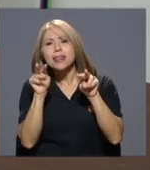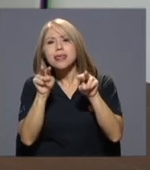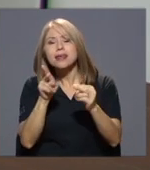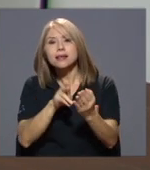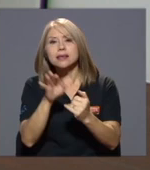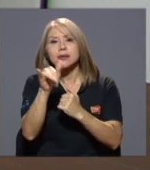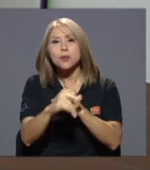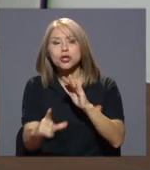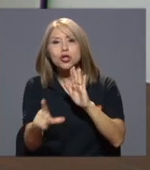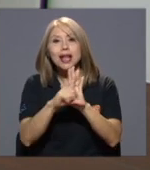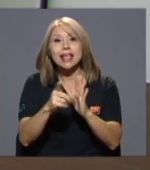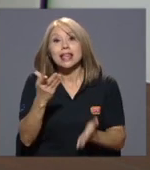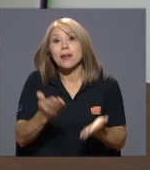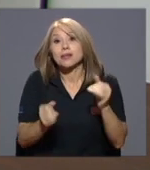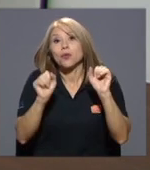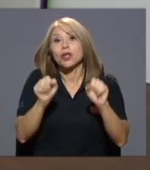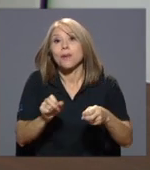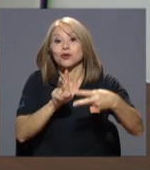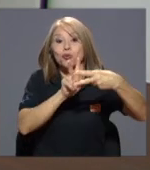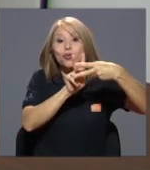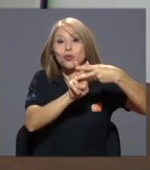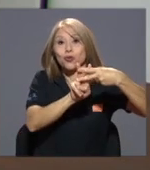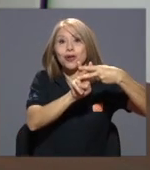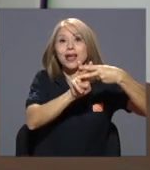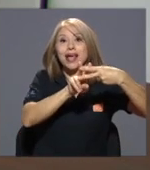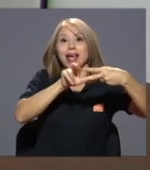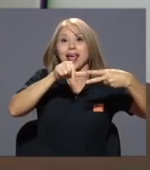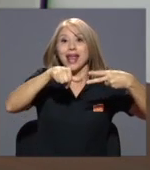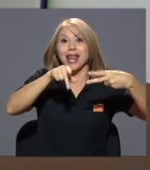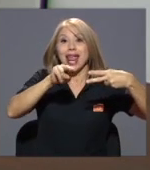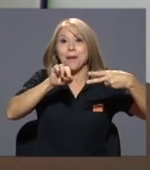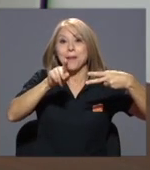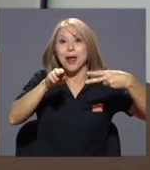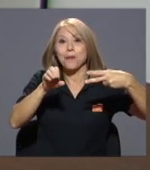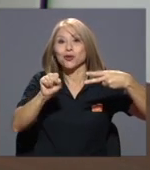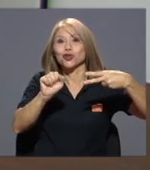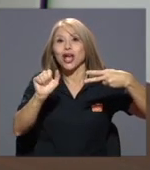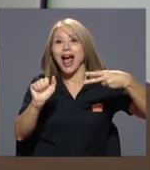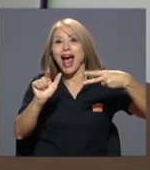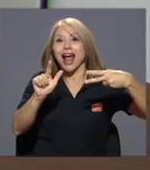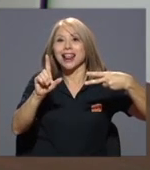que podríamos utilizar el hashtag quememos al diputado que no quiere apoyarle. Así que vamos con Nani.